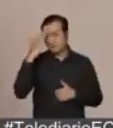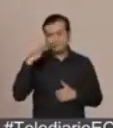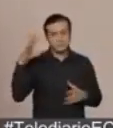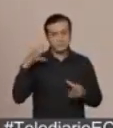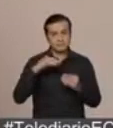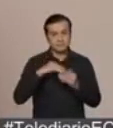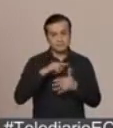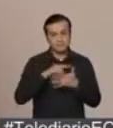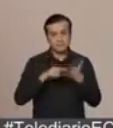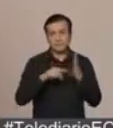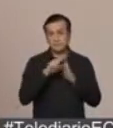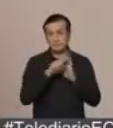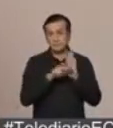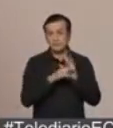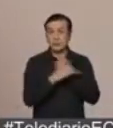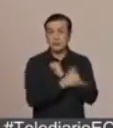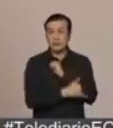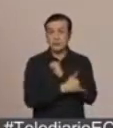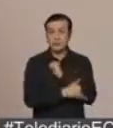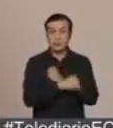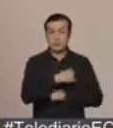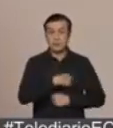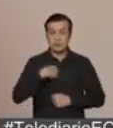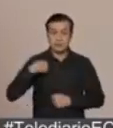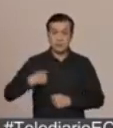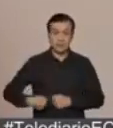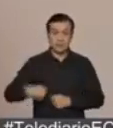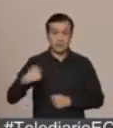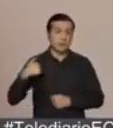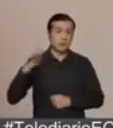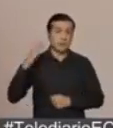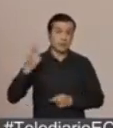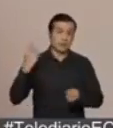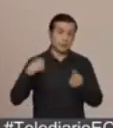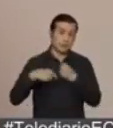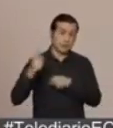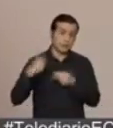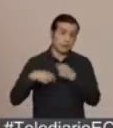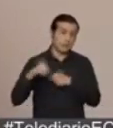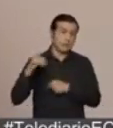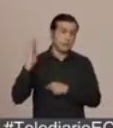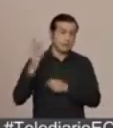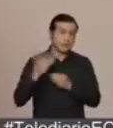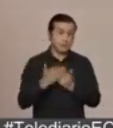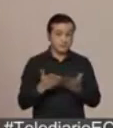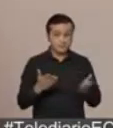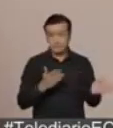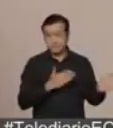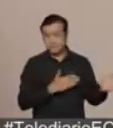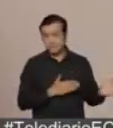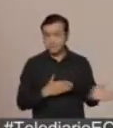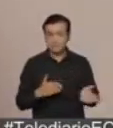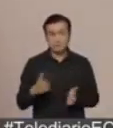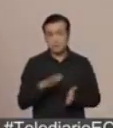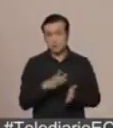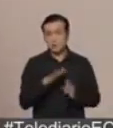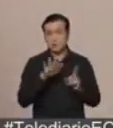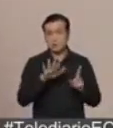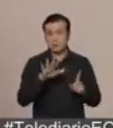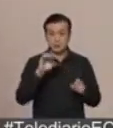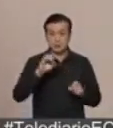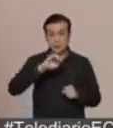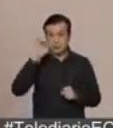todos estos estándares. China es nuestro principal mercado para la exportación del crustáceo. Estamos hablando de que alrededor del